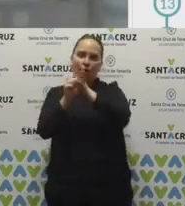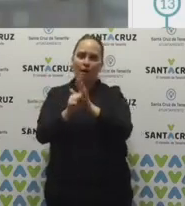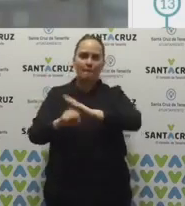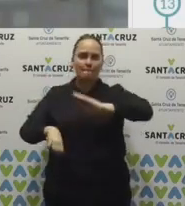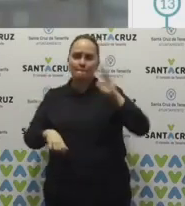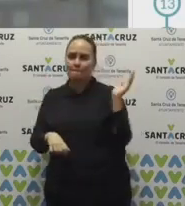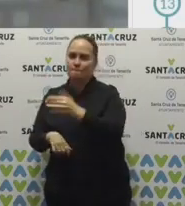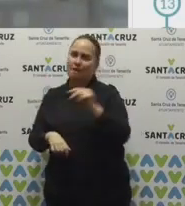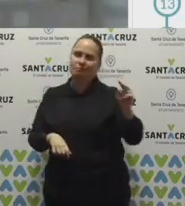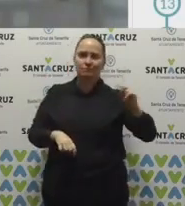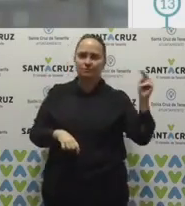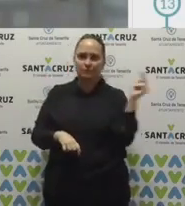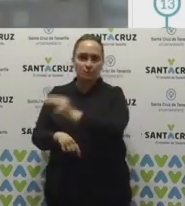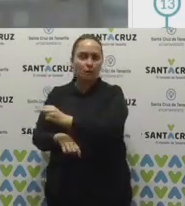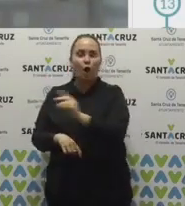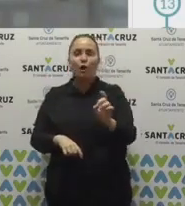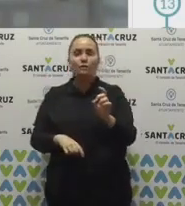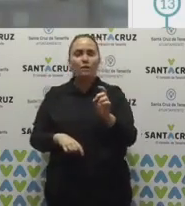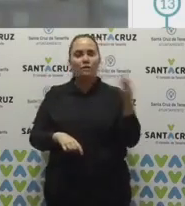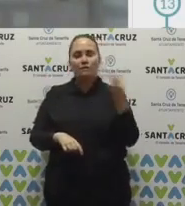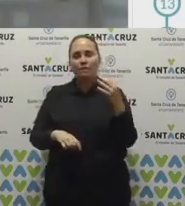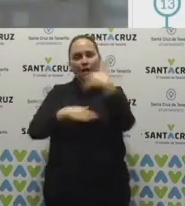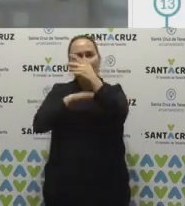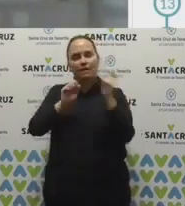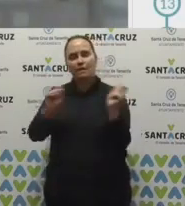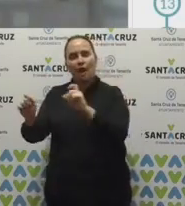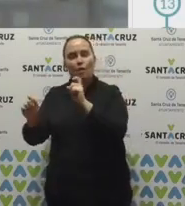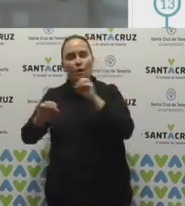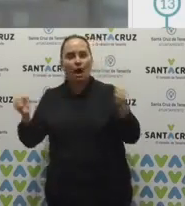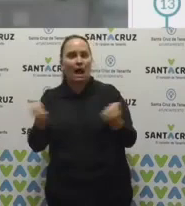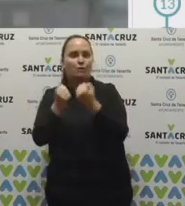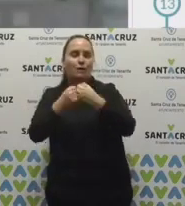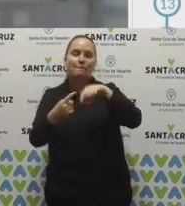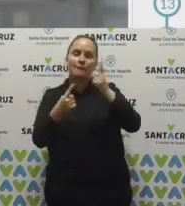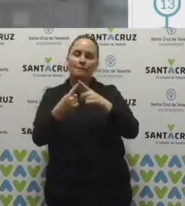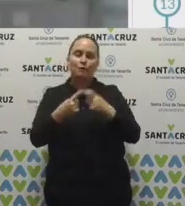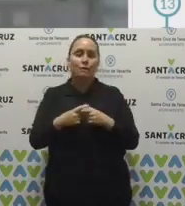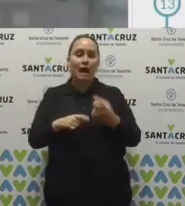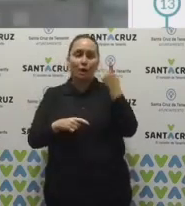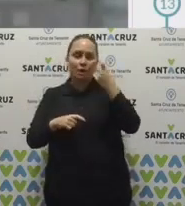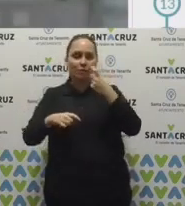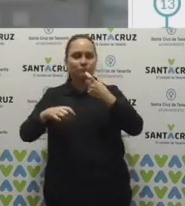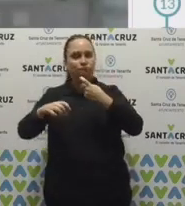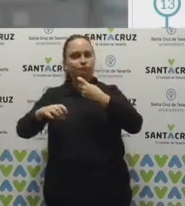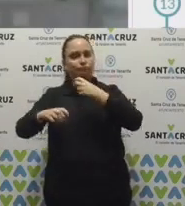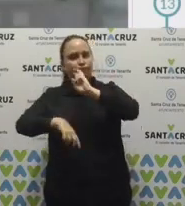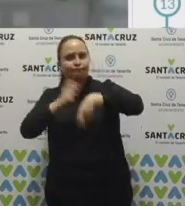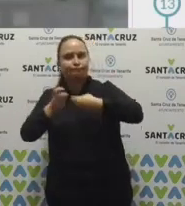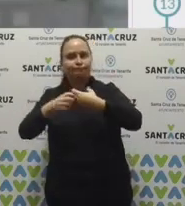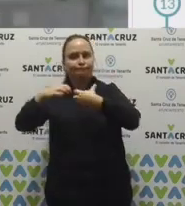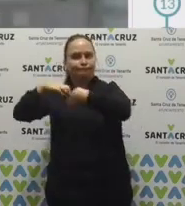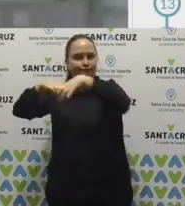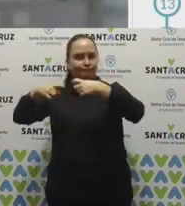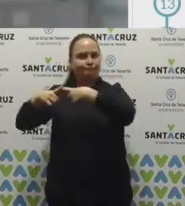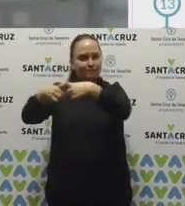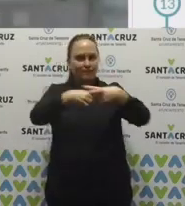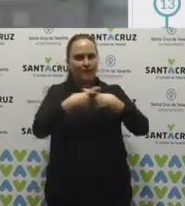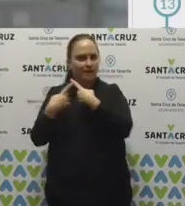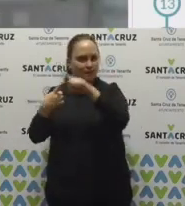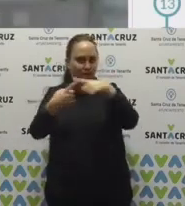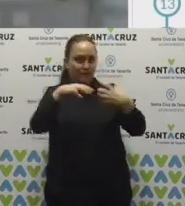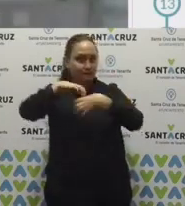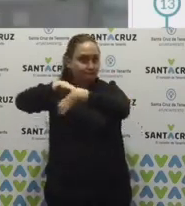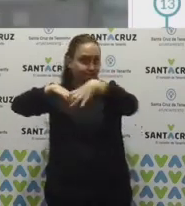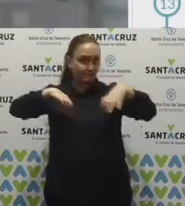promoviendo acciones como primero la redistribución del alumnado respetando todas las medidas de seguridad que se